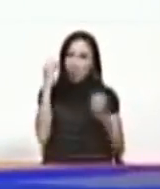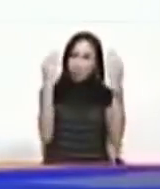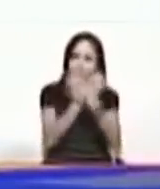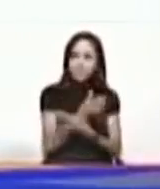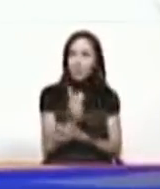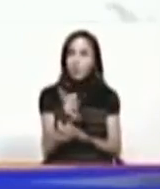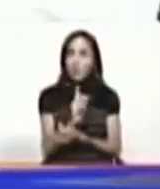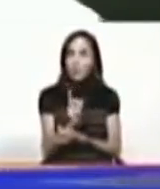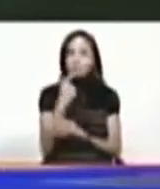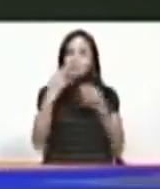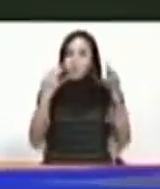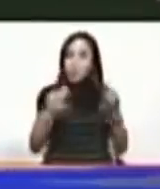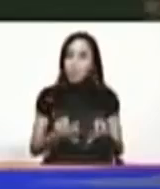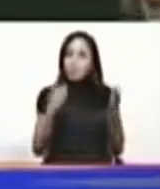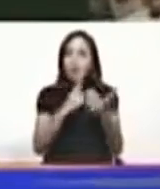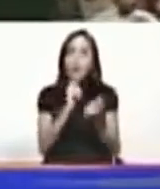Una nueva etapa.